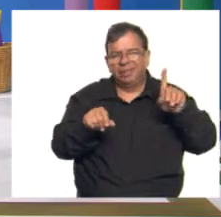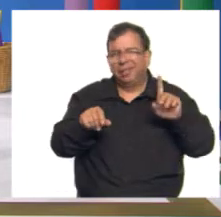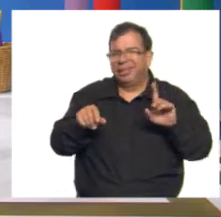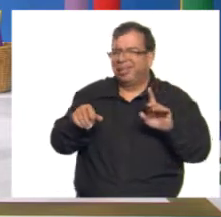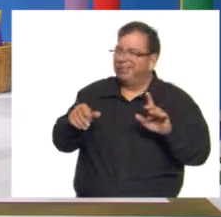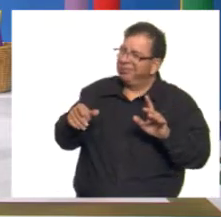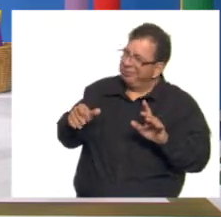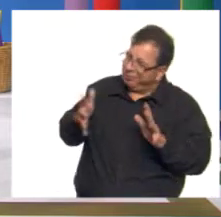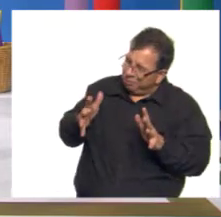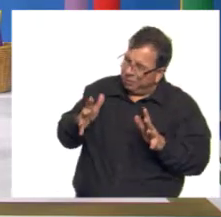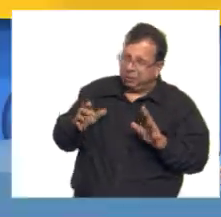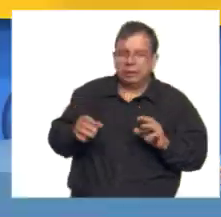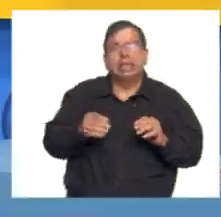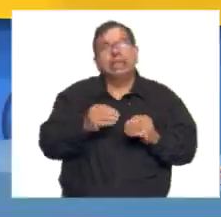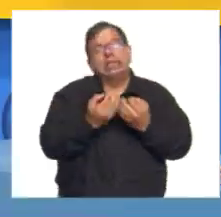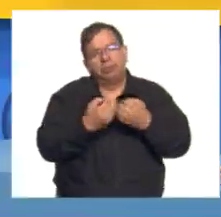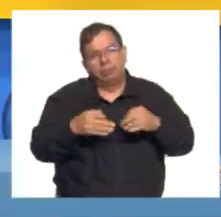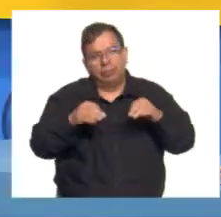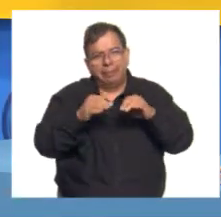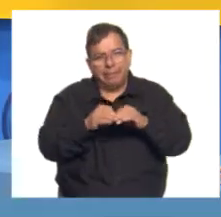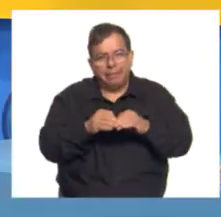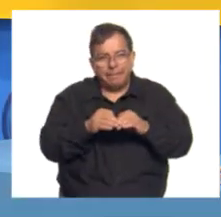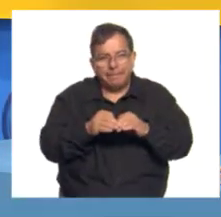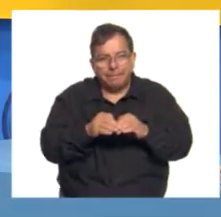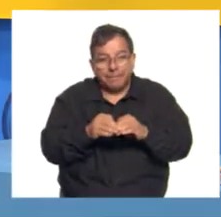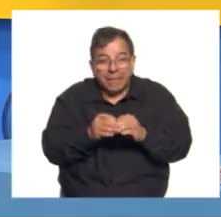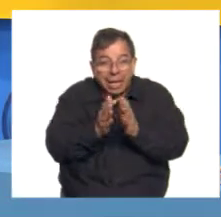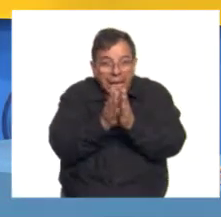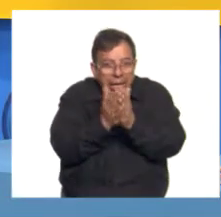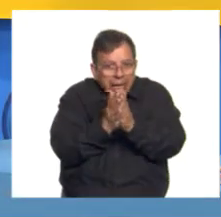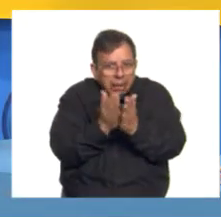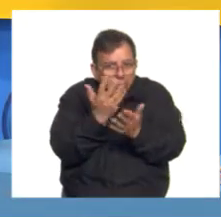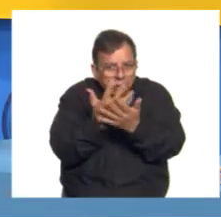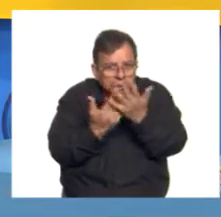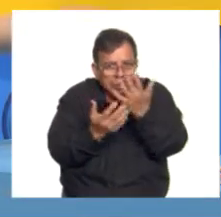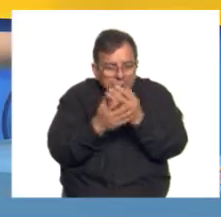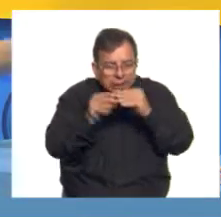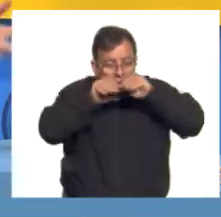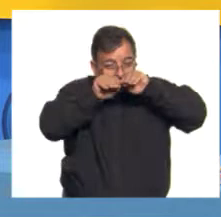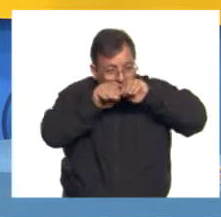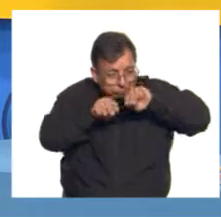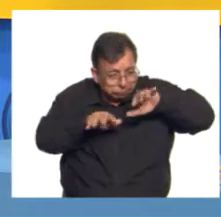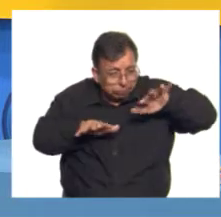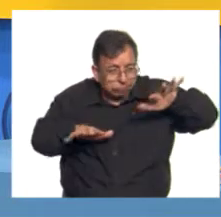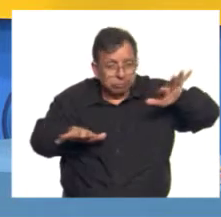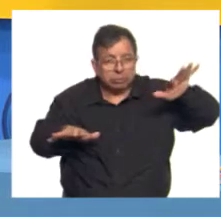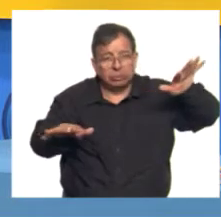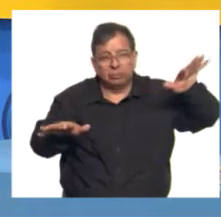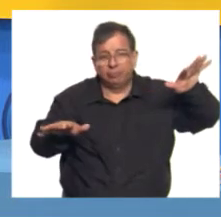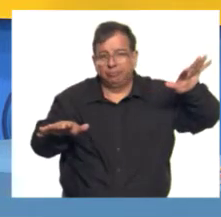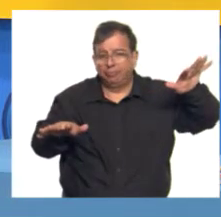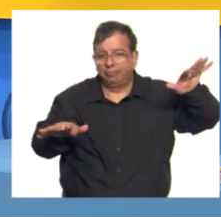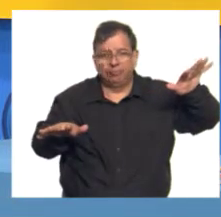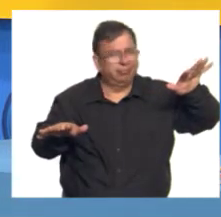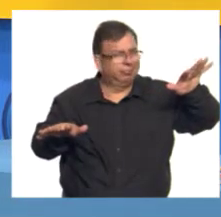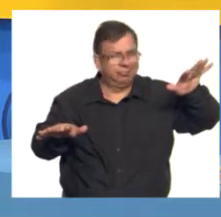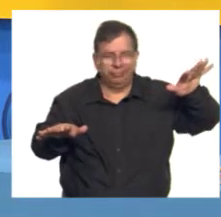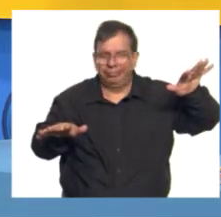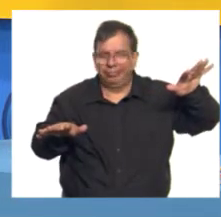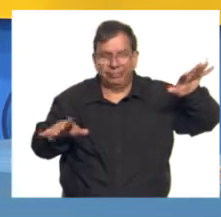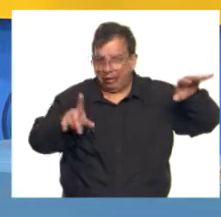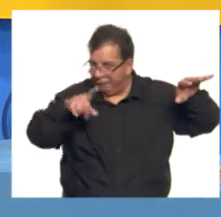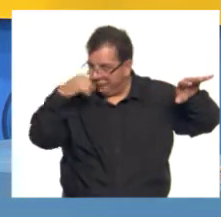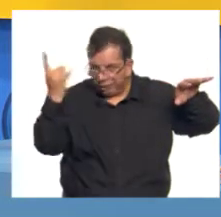menos, Jenny. Es importante decir que la tarea de crear los libros de texto y difundirlos por todo el país no fue nada